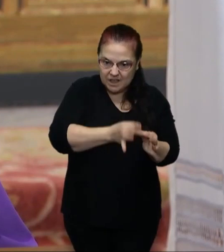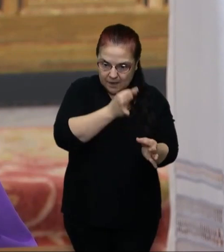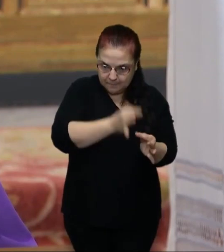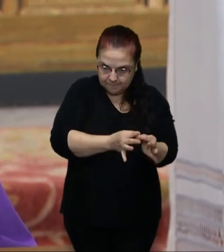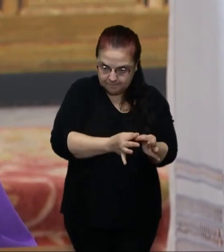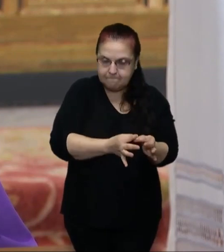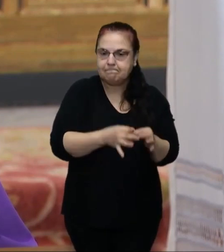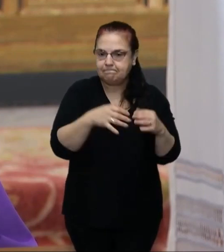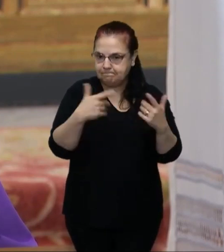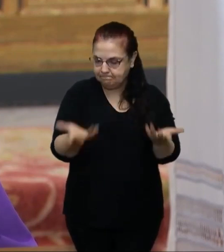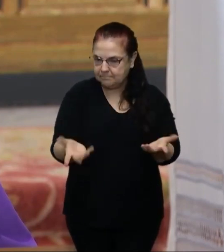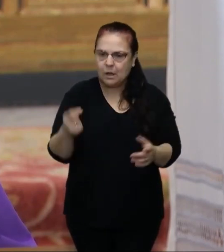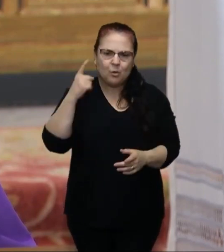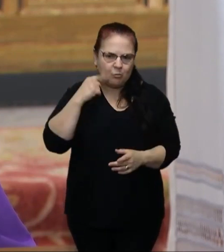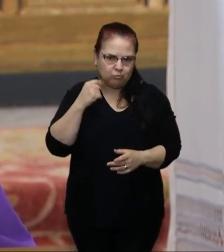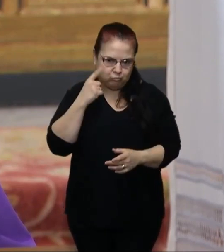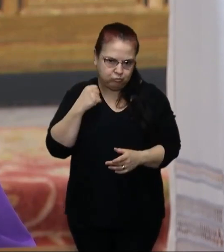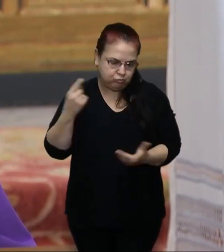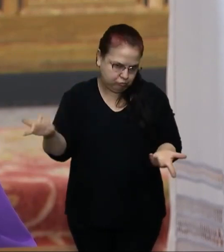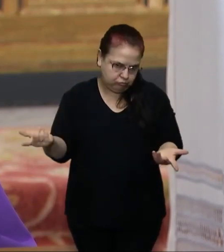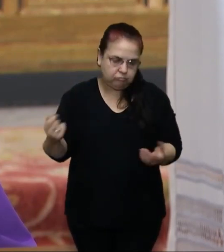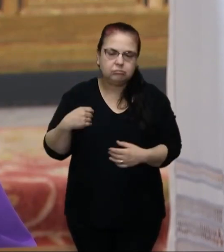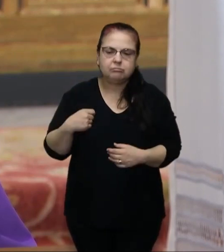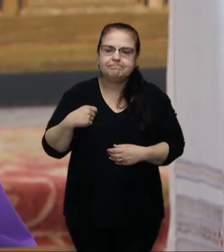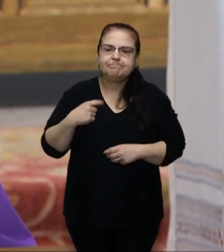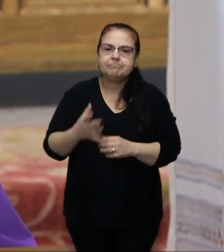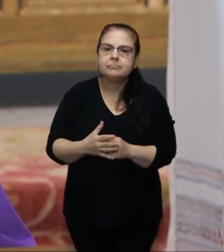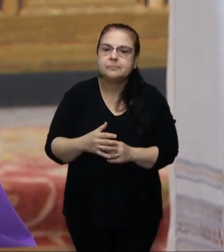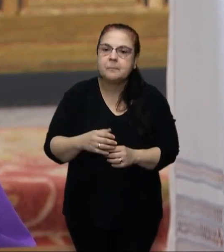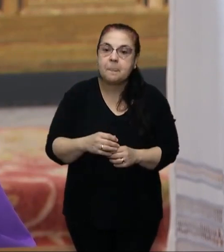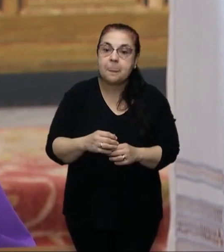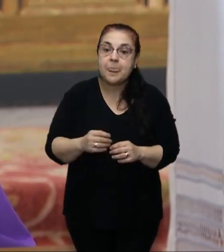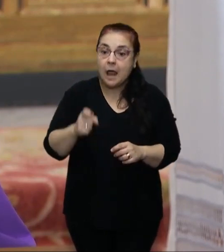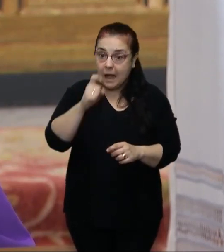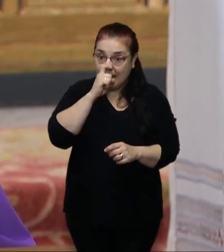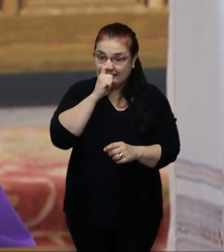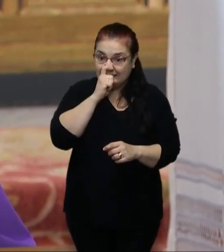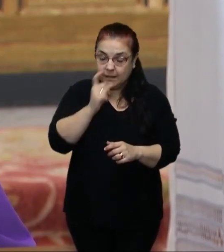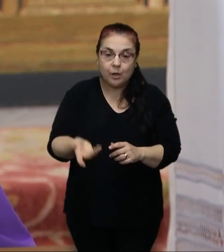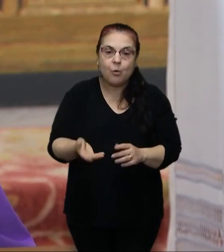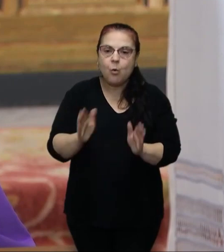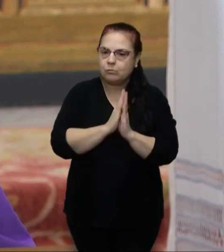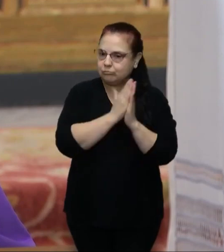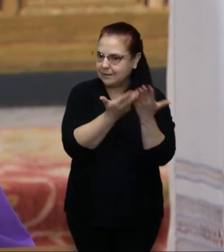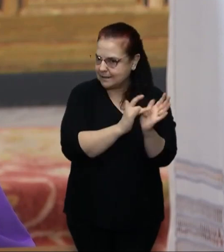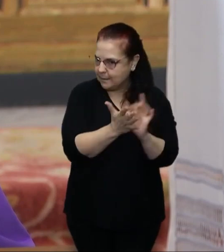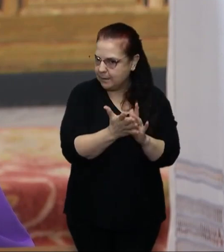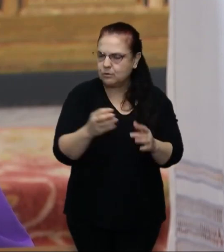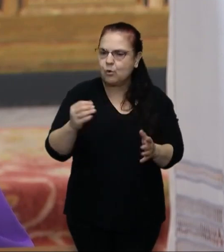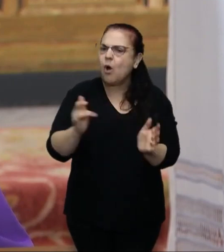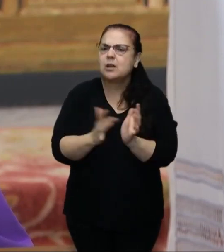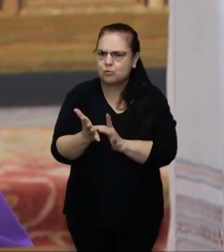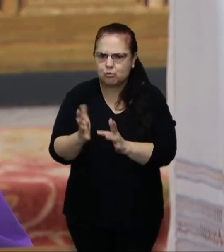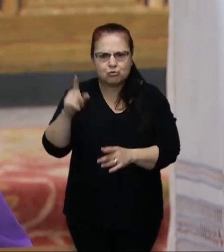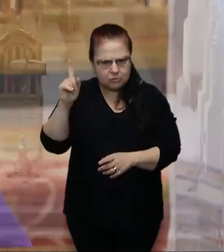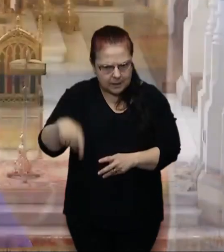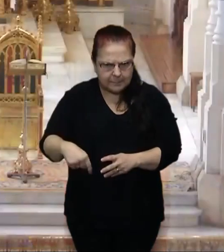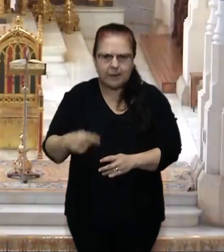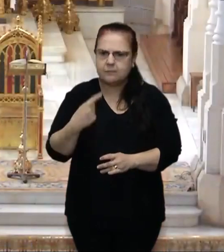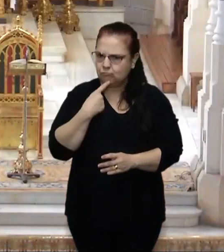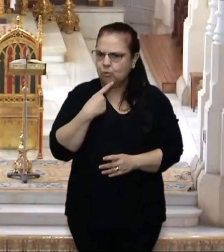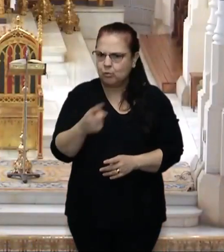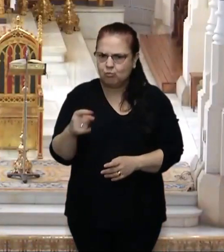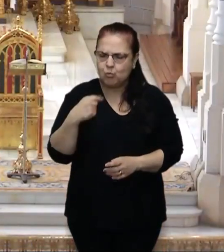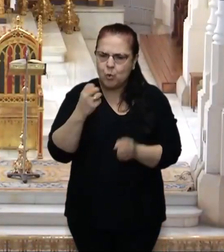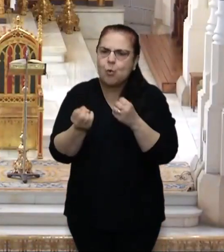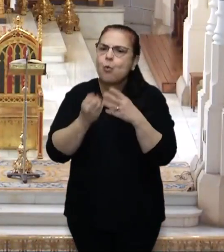muy frecuentemente utilizada en el Antiguo Testamento, y el mismo Jesús la va a utilizar varias veces,